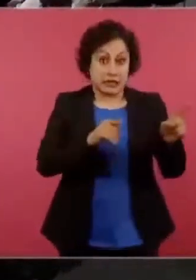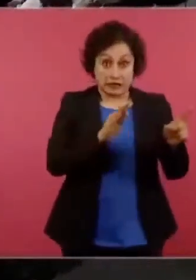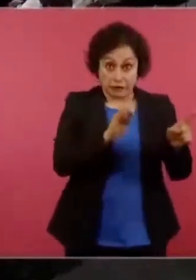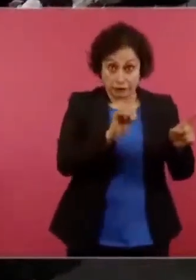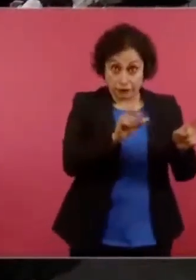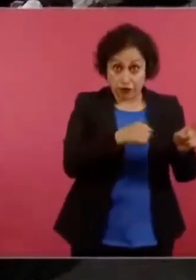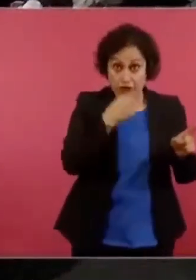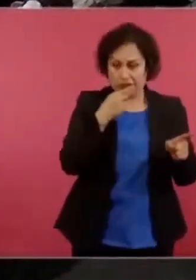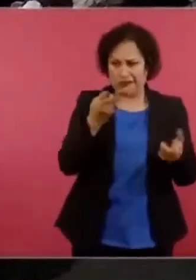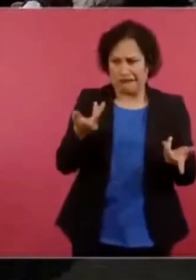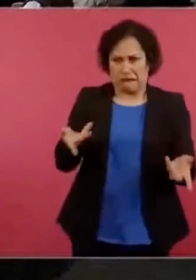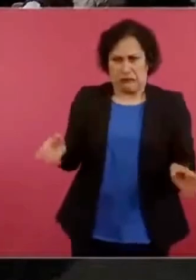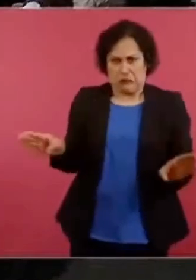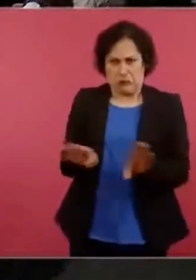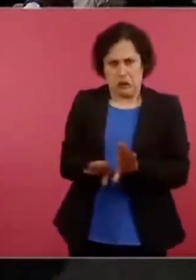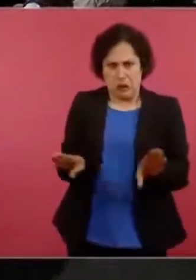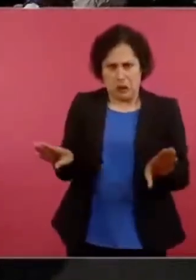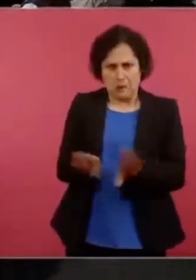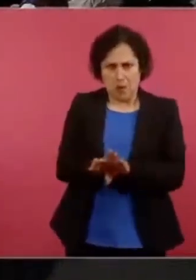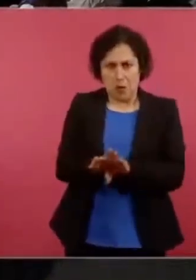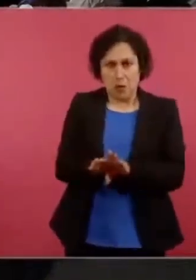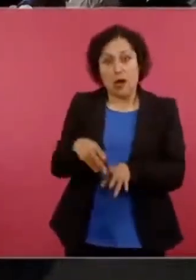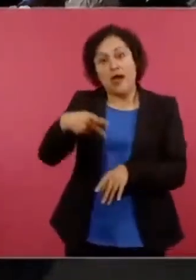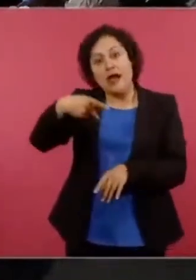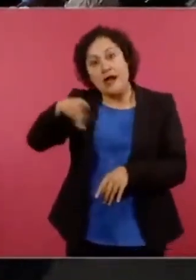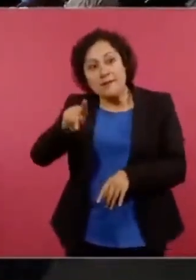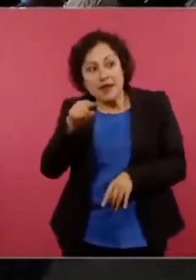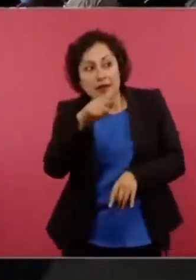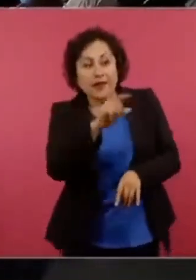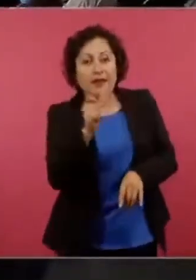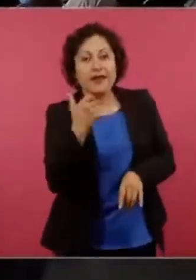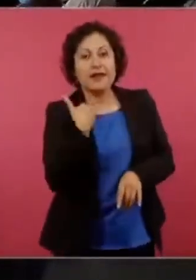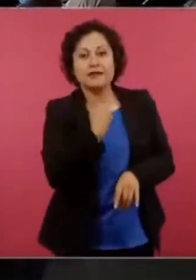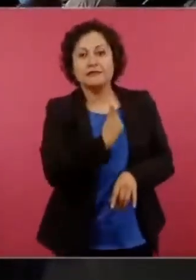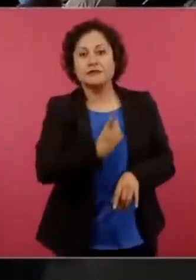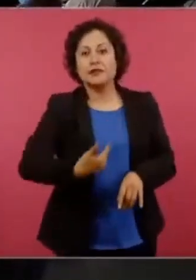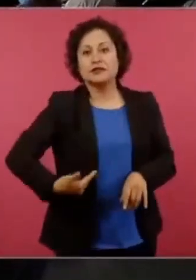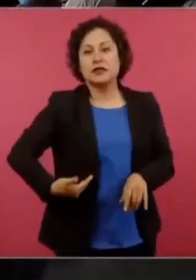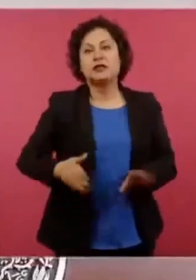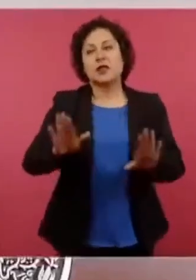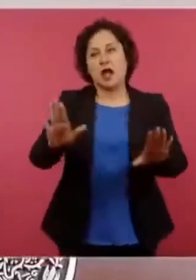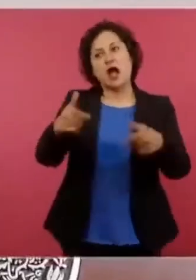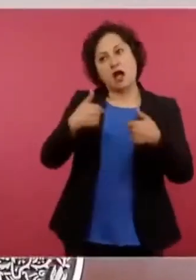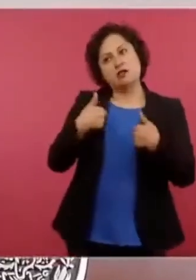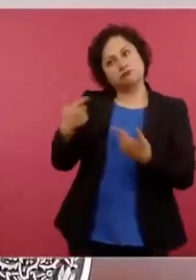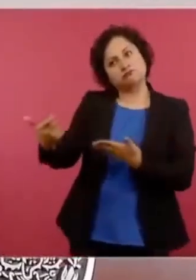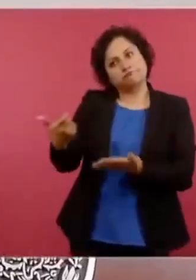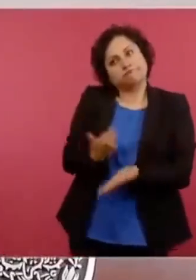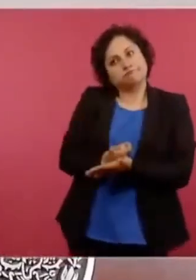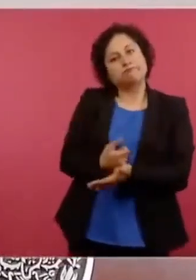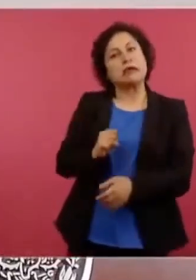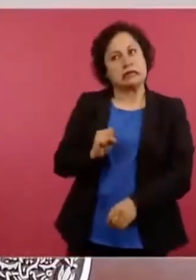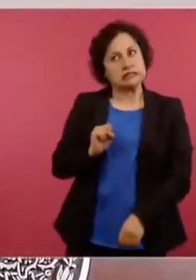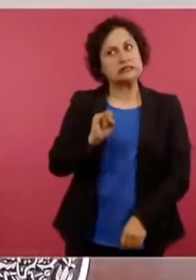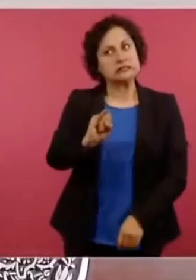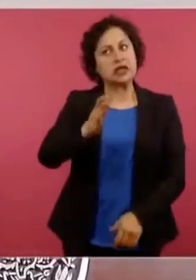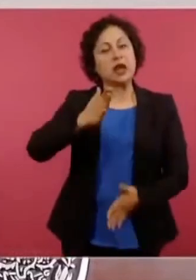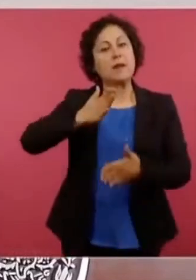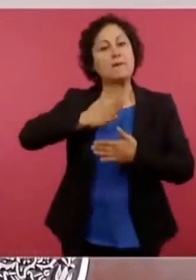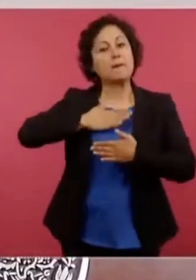Si soy expresidente, me corresponden de pensión 5 millones de pesos